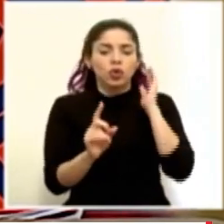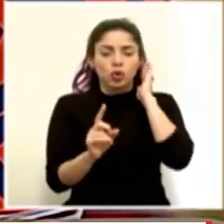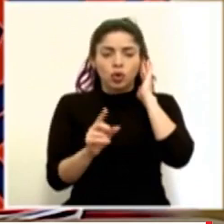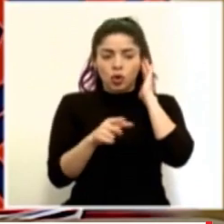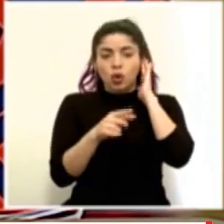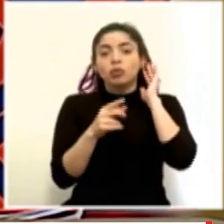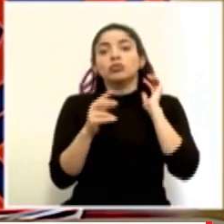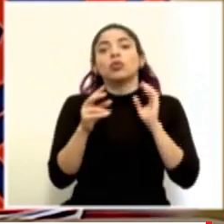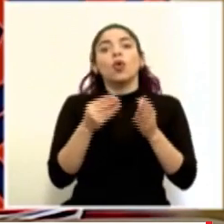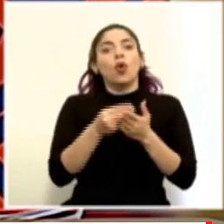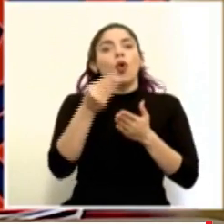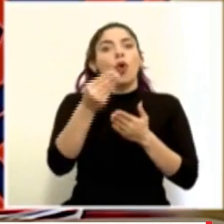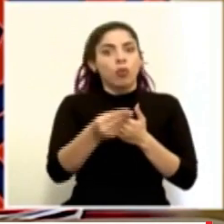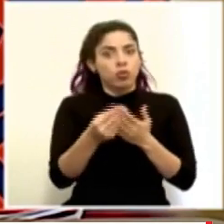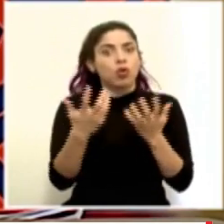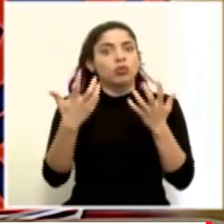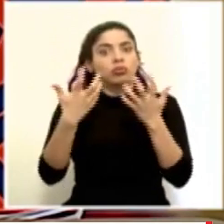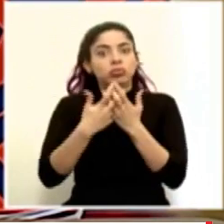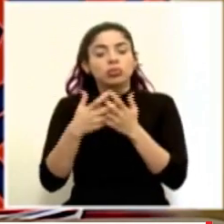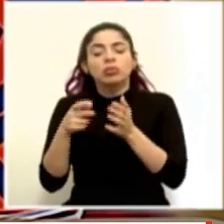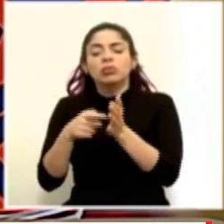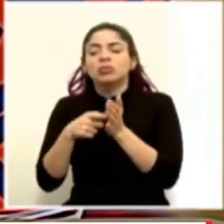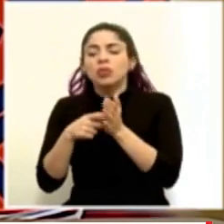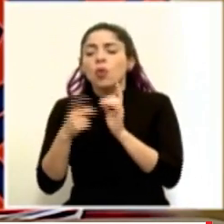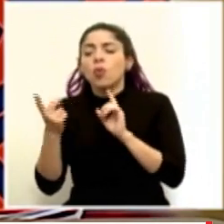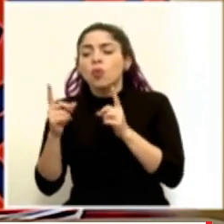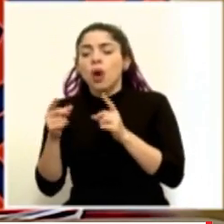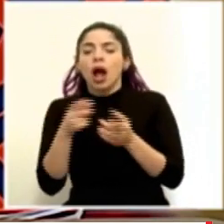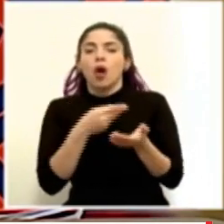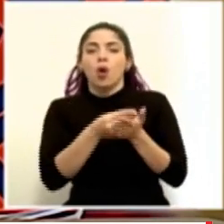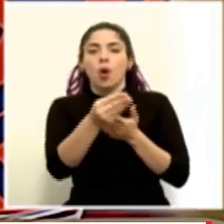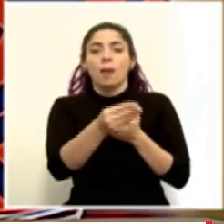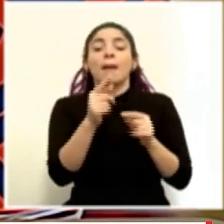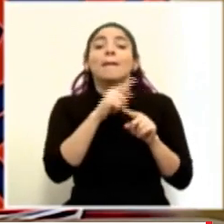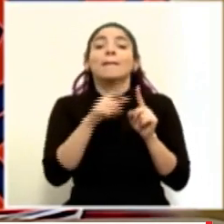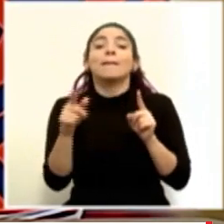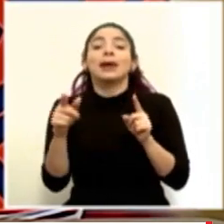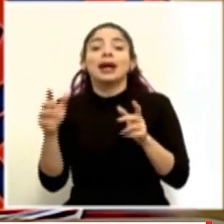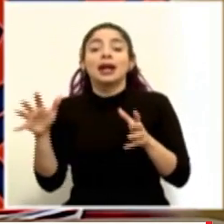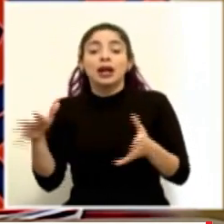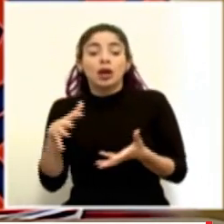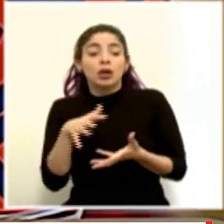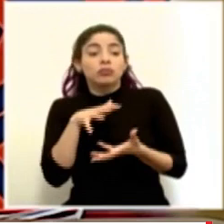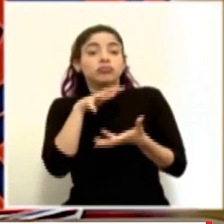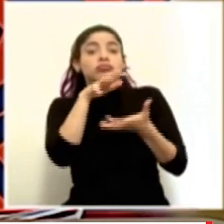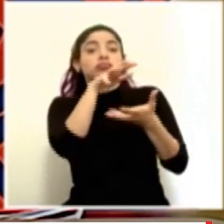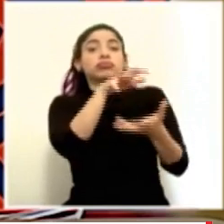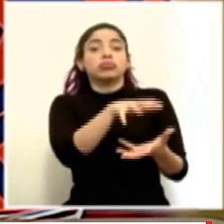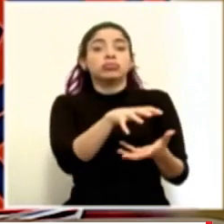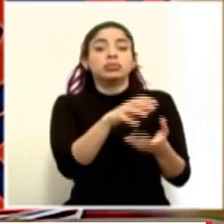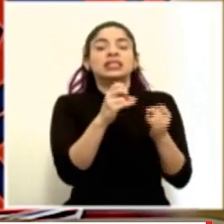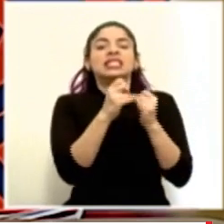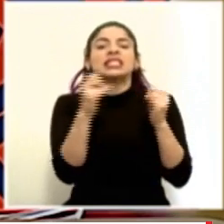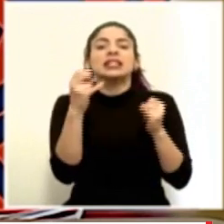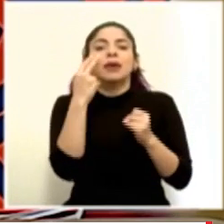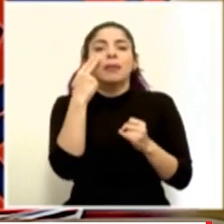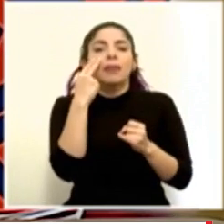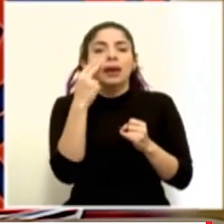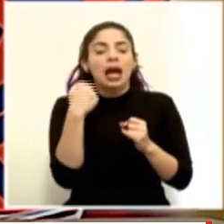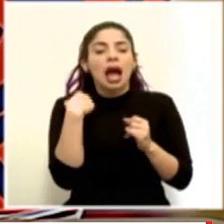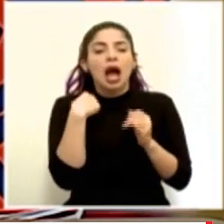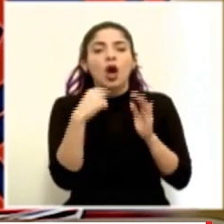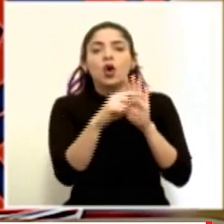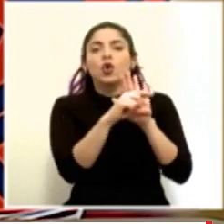en buena teoría de acuerdo a las especificaciones. Fue que se entregaron sin ver que tenía